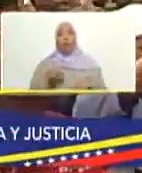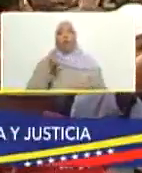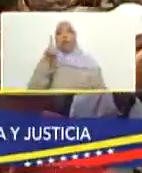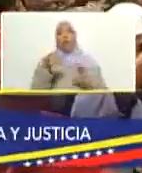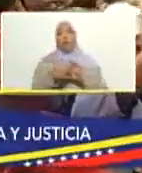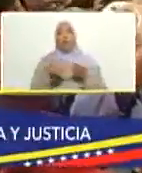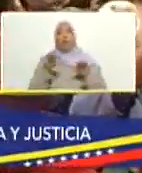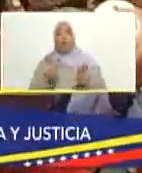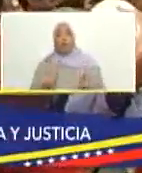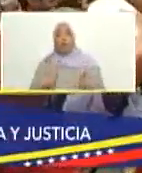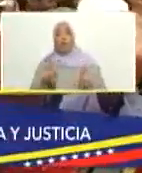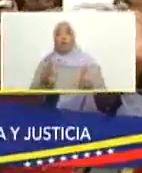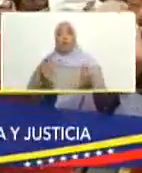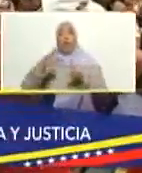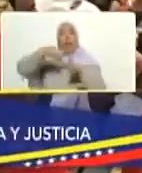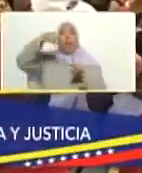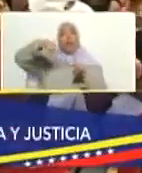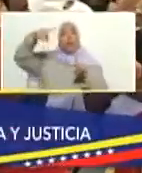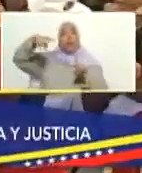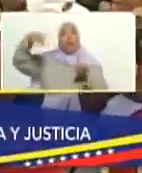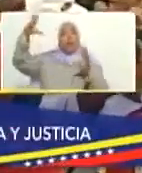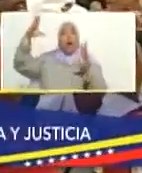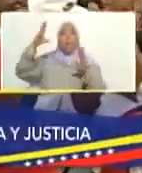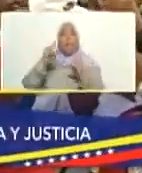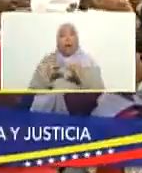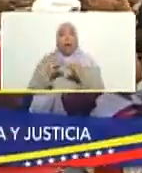2019, golpe eléctrico, ¿se acuerdan?